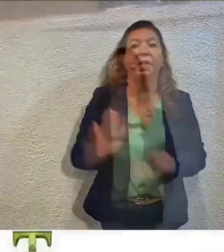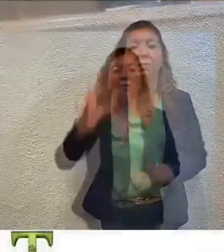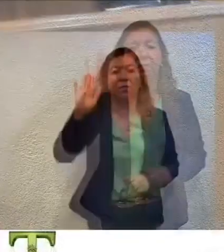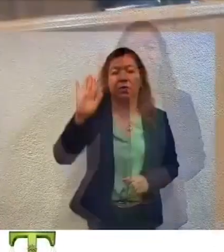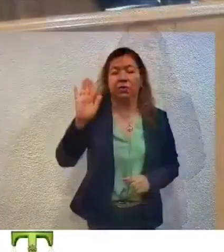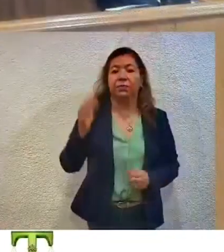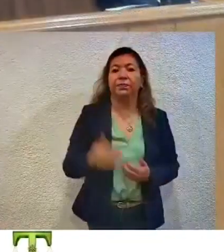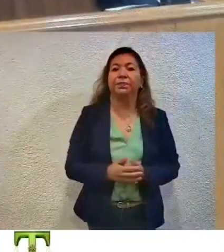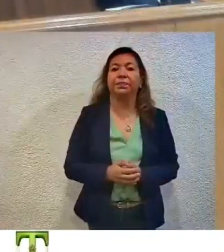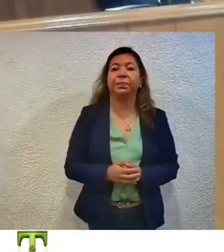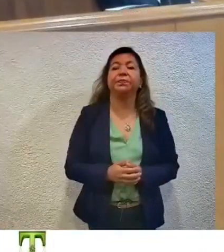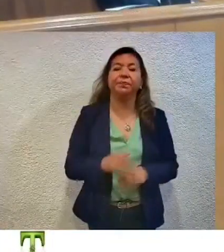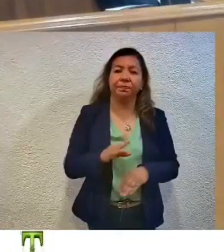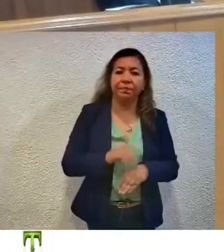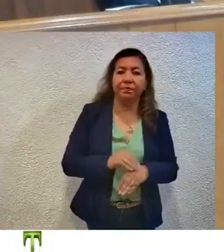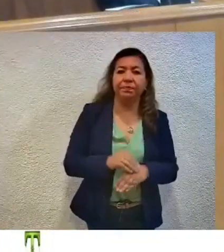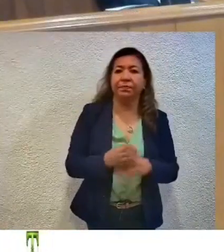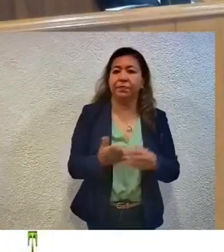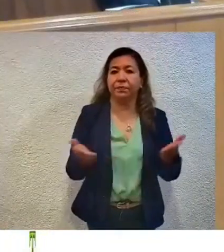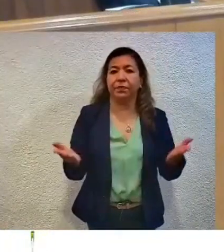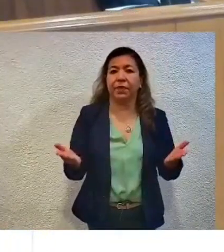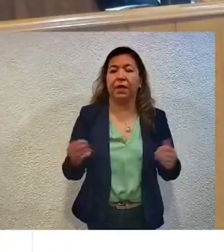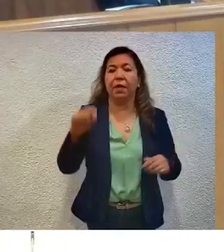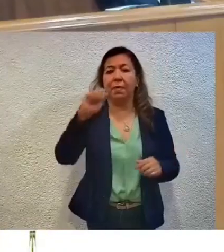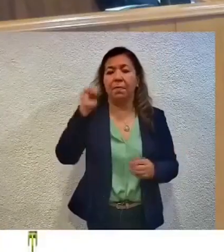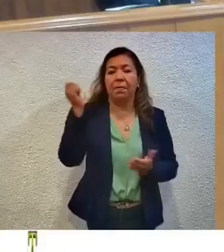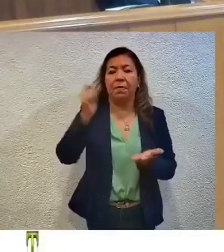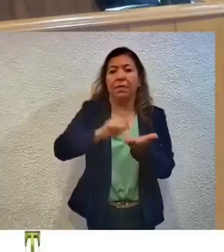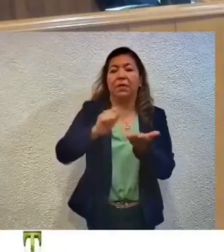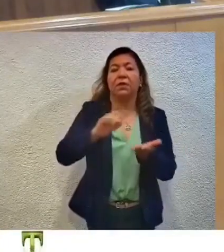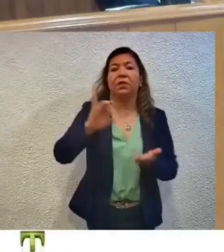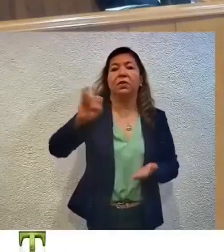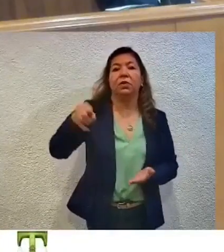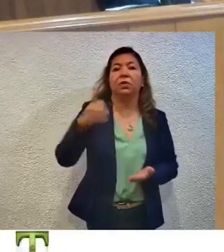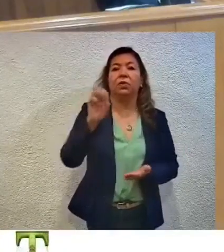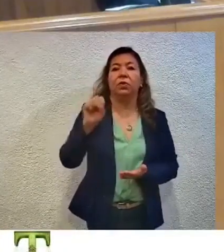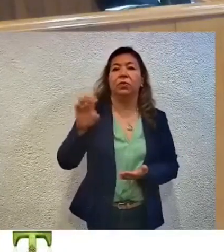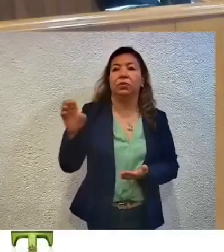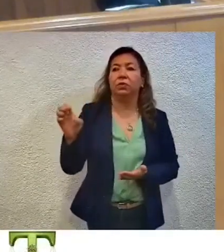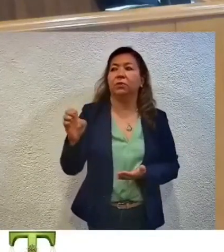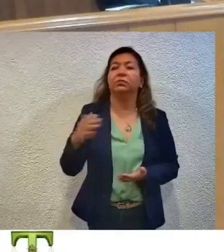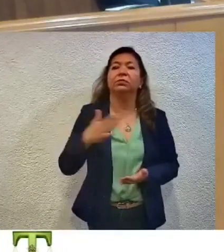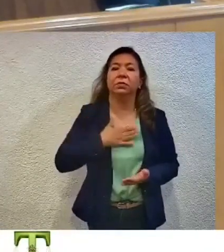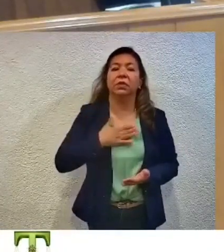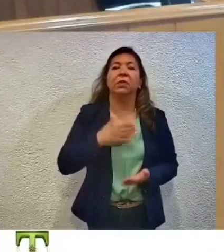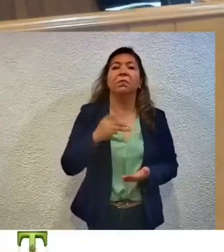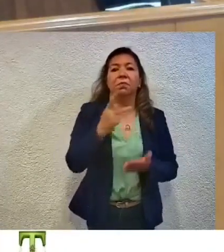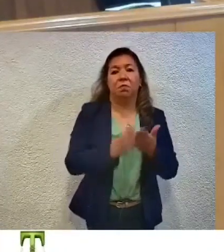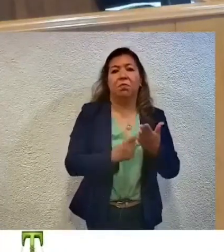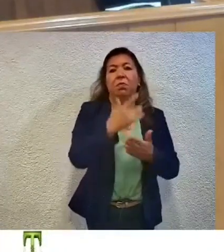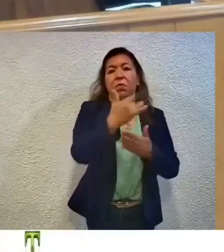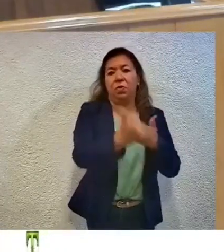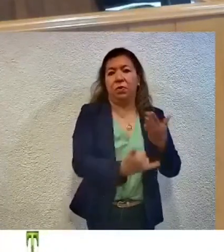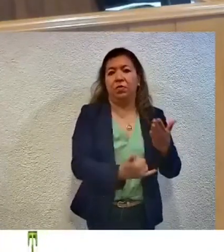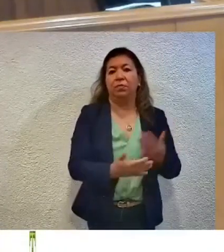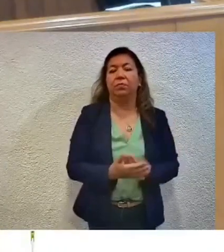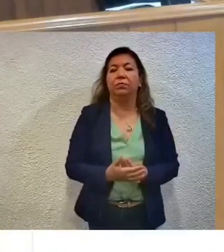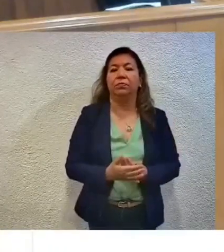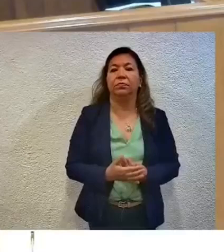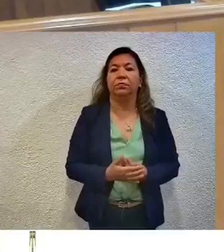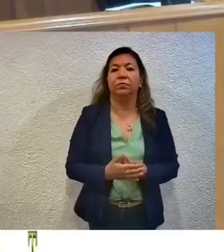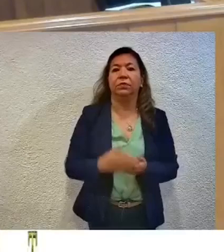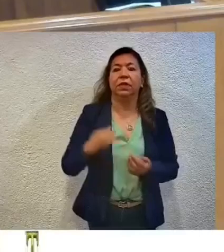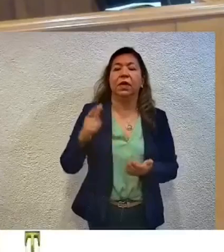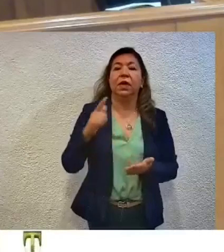su autorización, magistrada presidenta. Magistrado José Inés Betancur Salgado. Es mi proyecto. Gracias, magistrado. Magistrada Alma